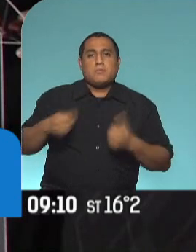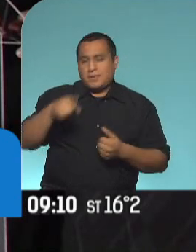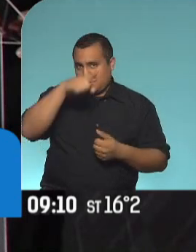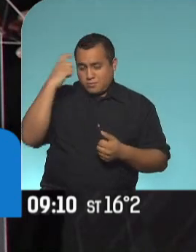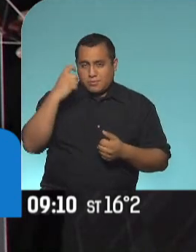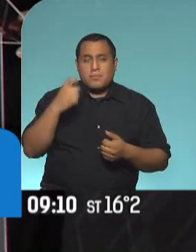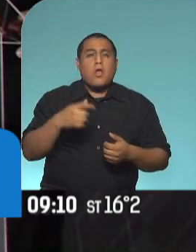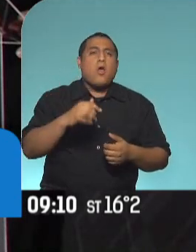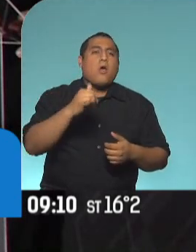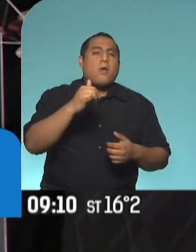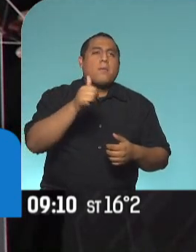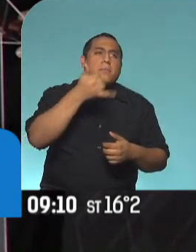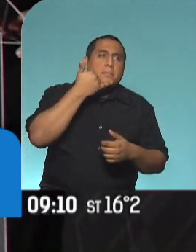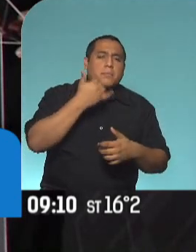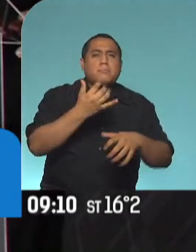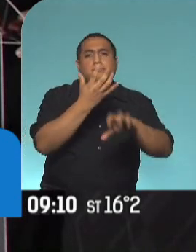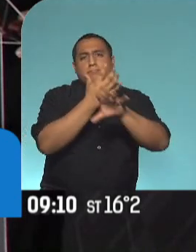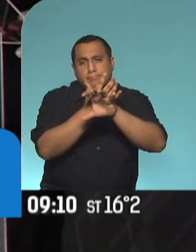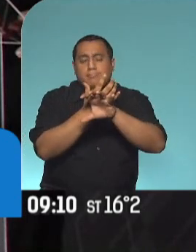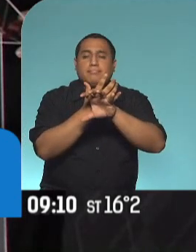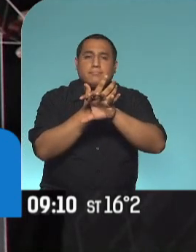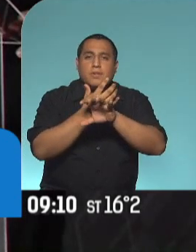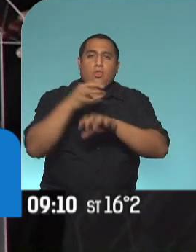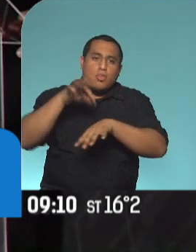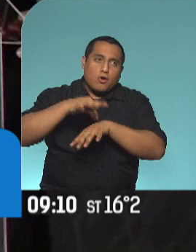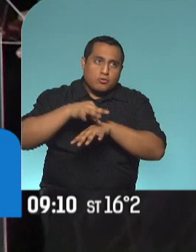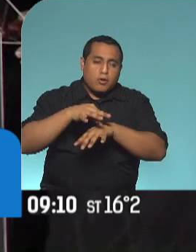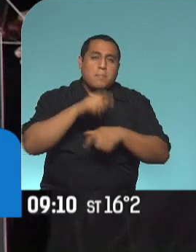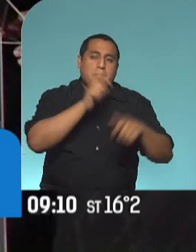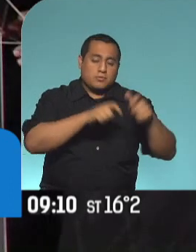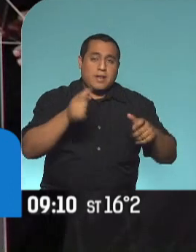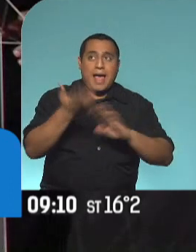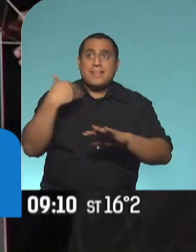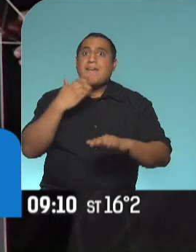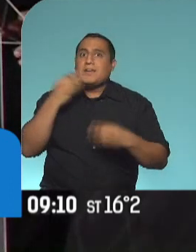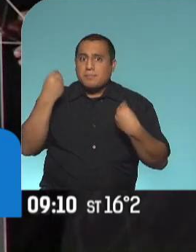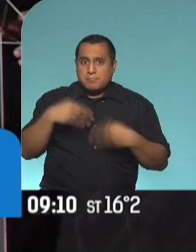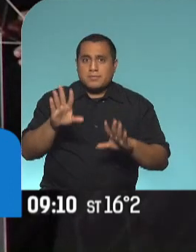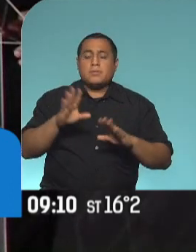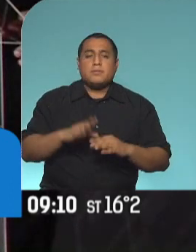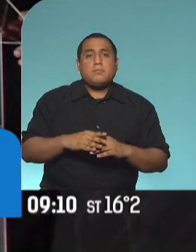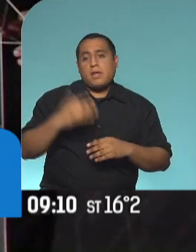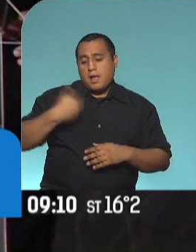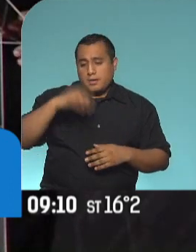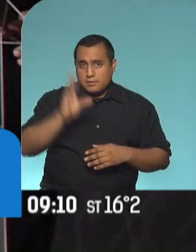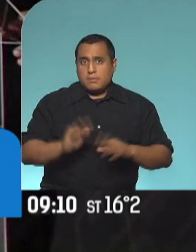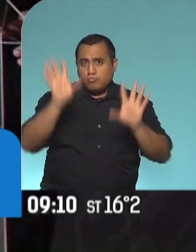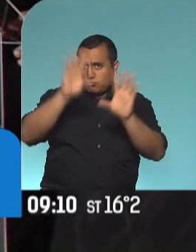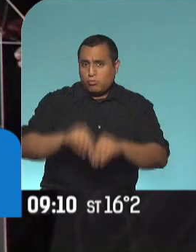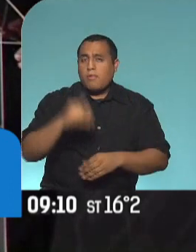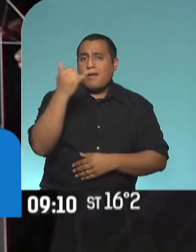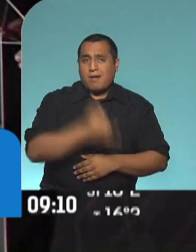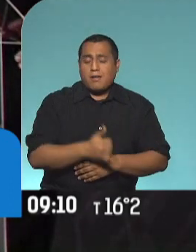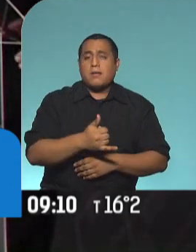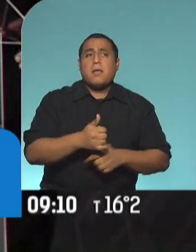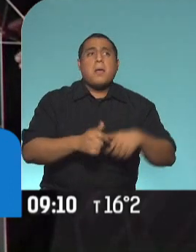telemedicina a domicilio, denominado TeleCOVID, que pusimos en marcha en el mes de abril, que está operativo en todo el país y que permite a la